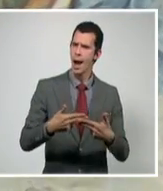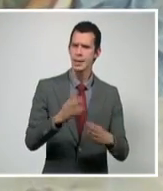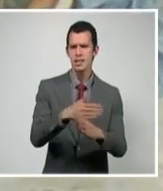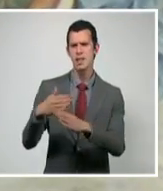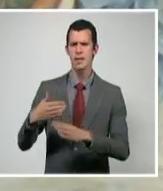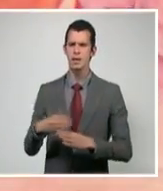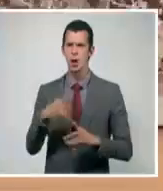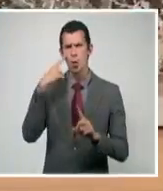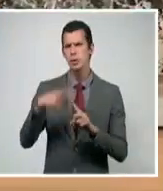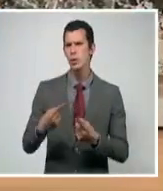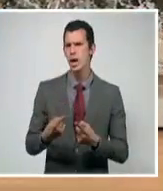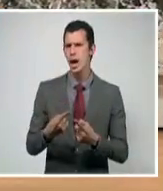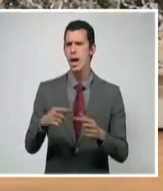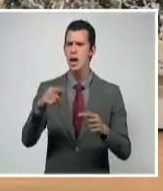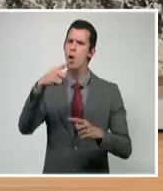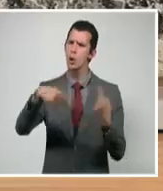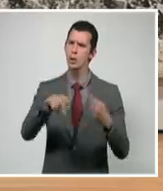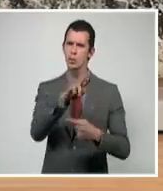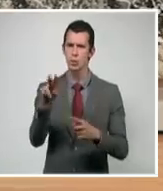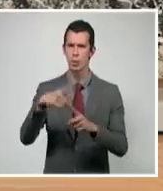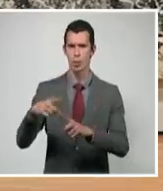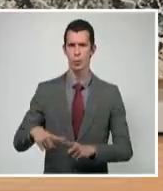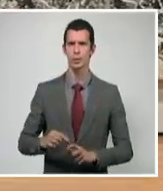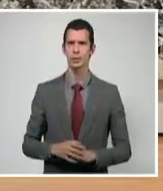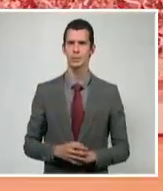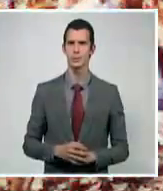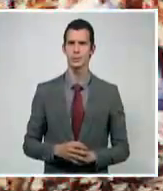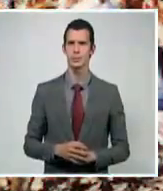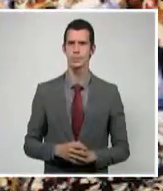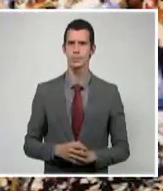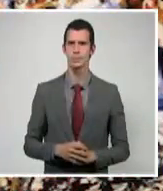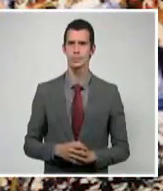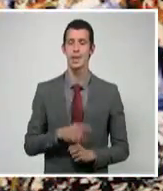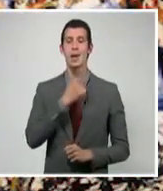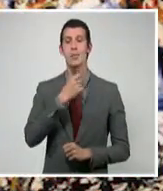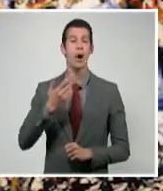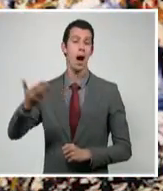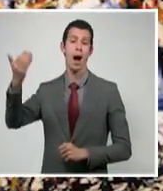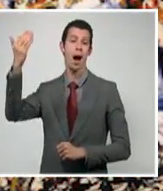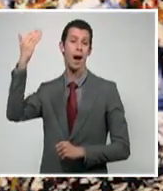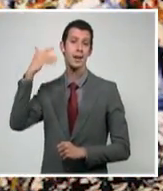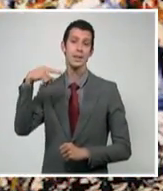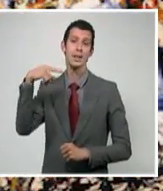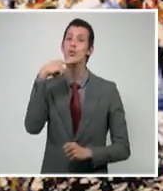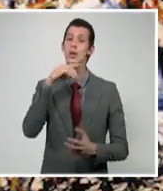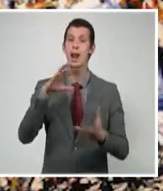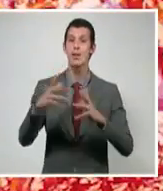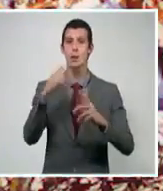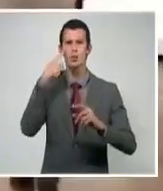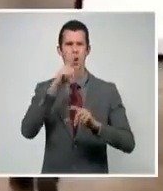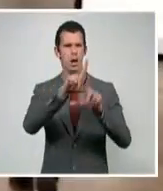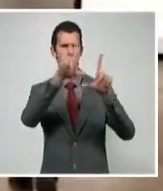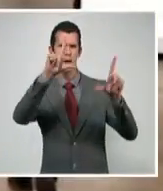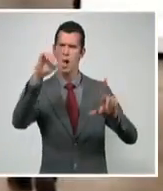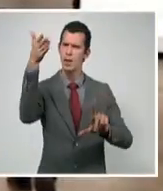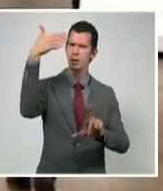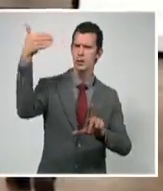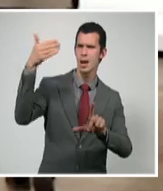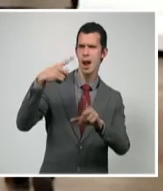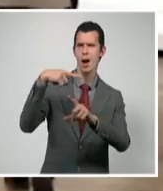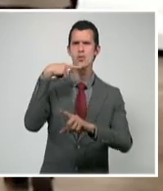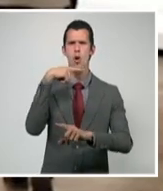arsenal que Washington ha sabido emplear: el arte político, el vehículo, la construcción de figuras cuyo arte